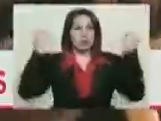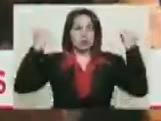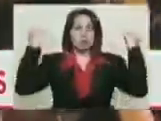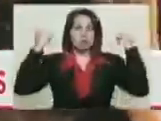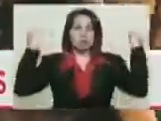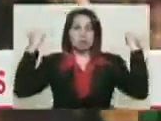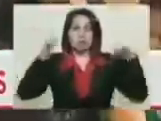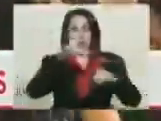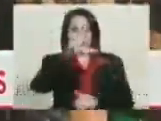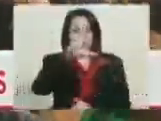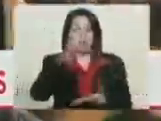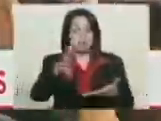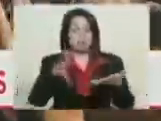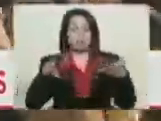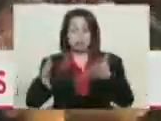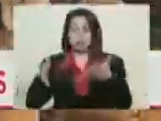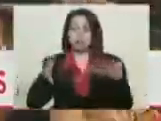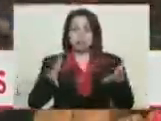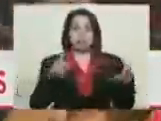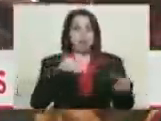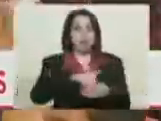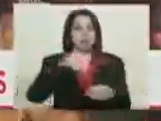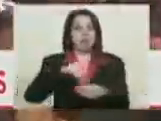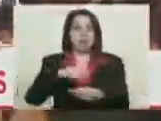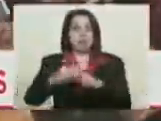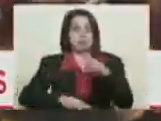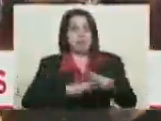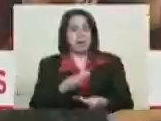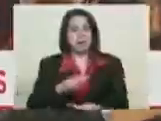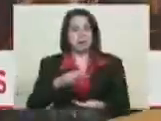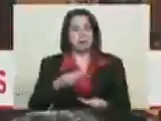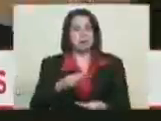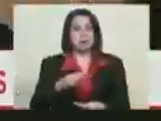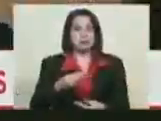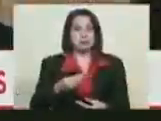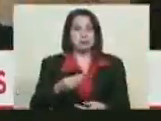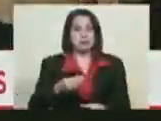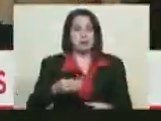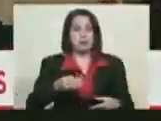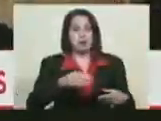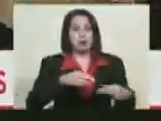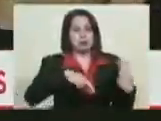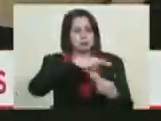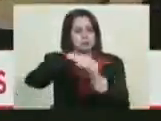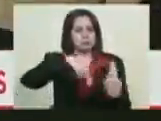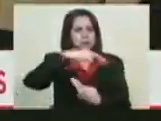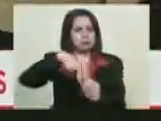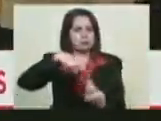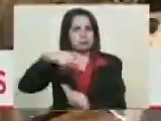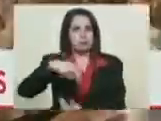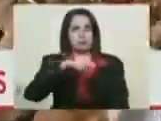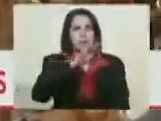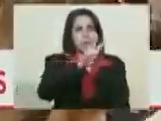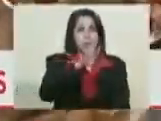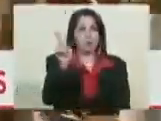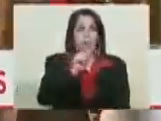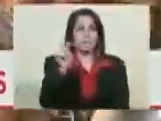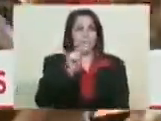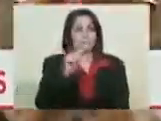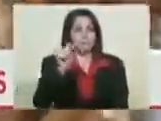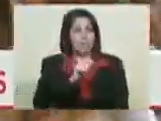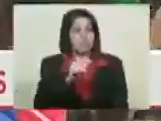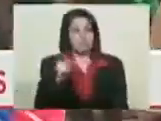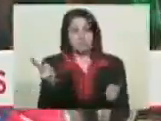tres victorias electorales que ha celebrado las fuerzas revolucionarias en menos de 4 meses. Así